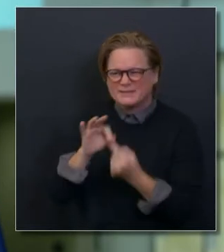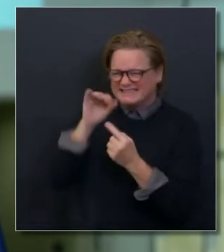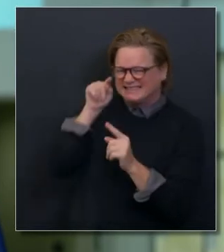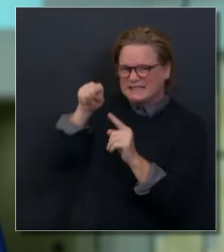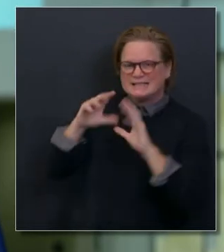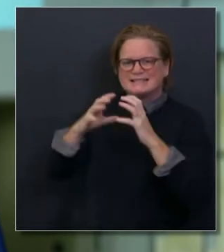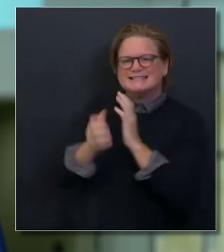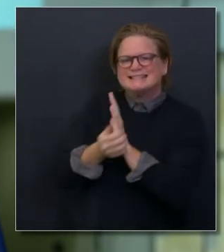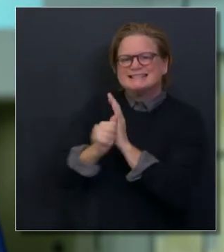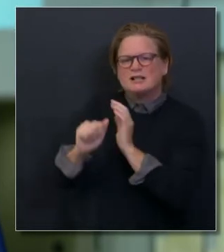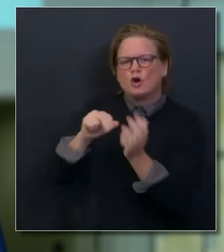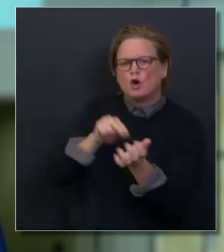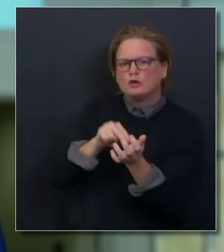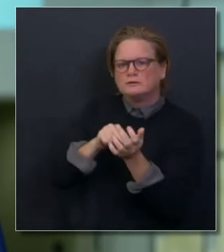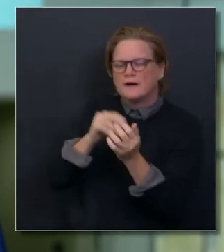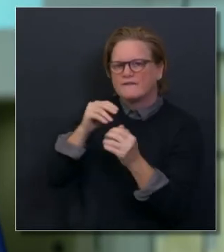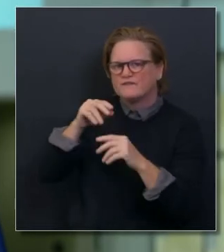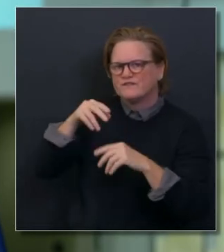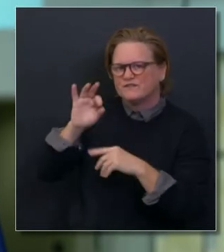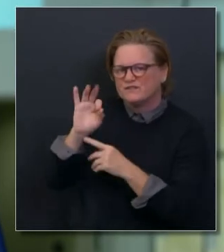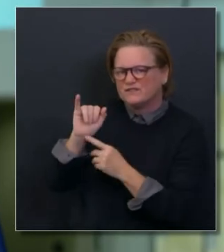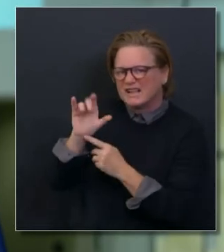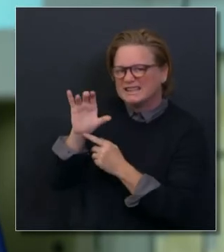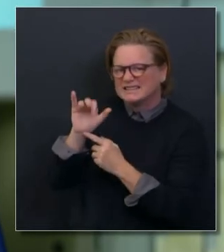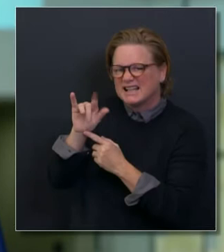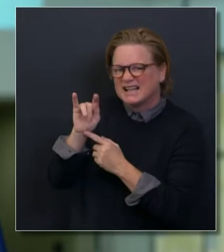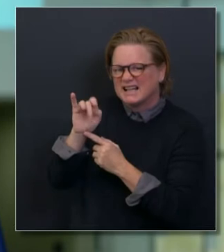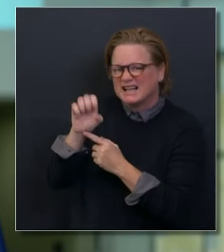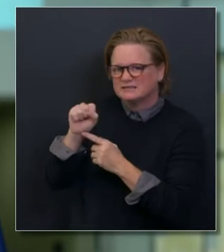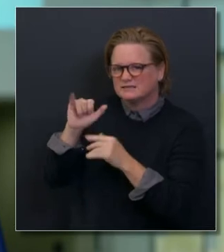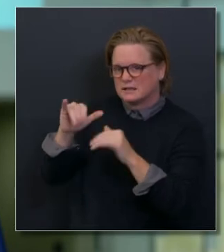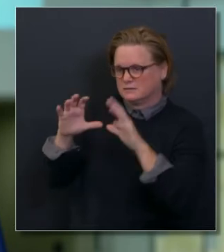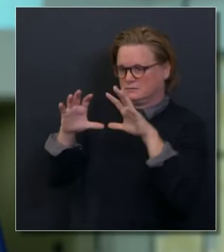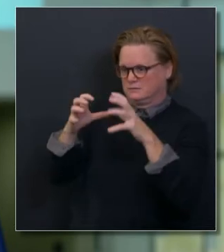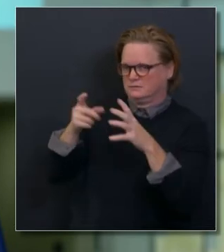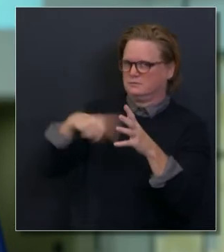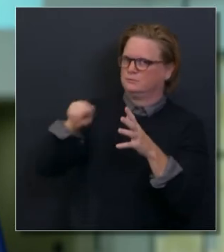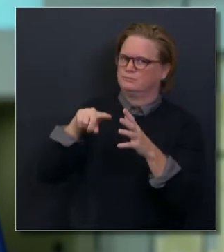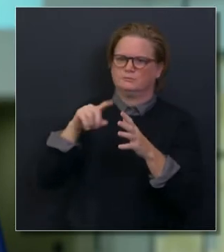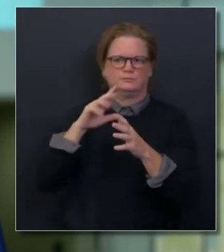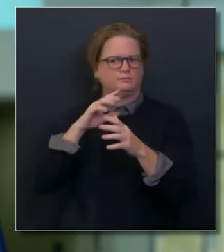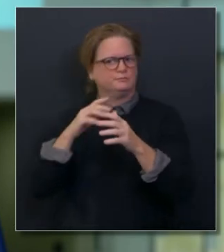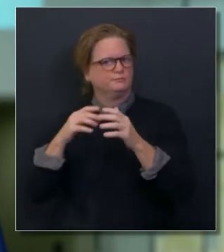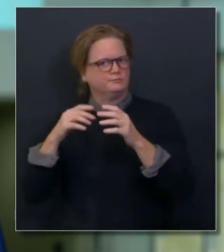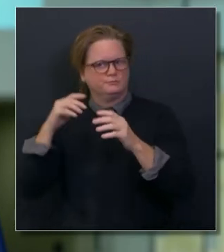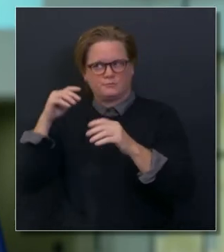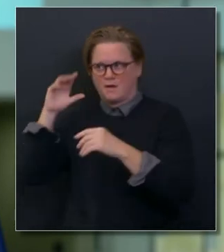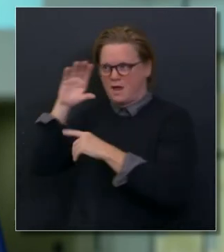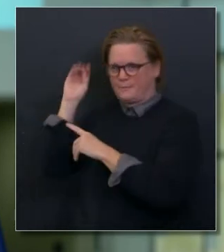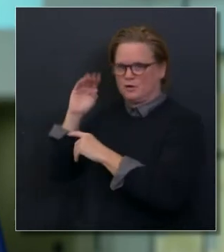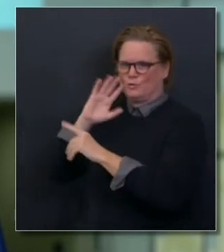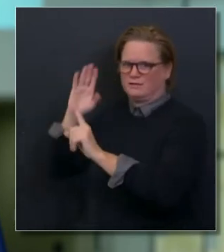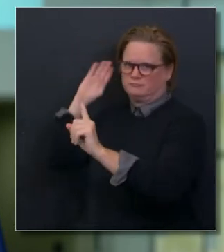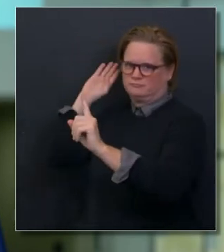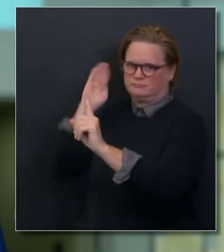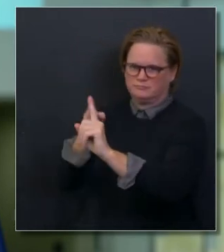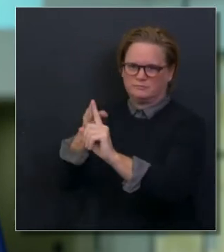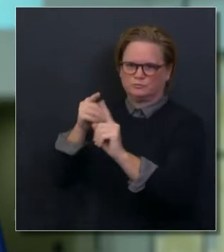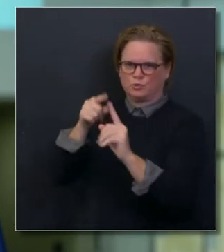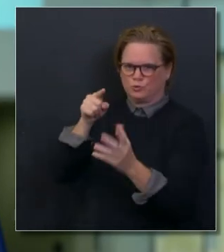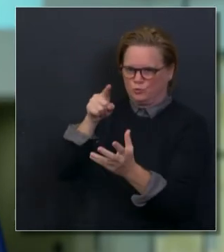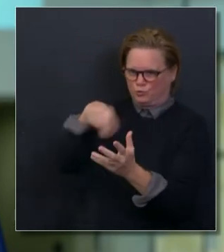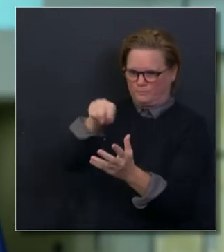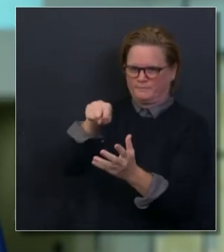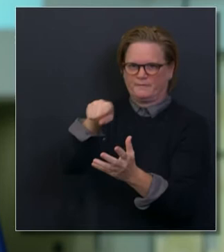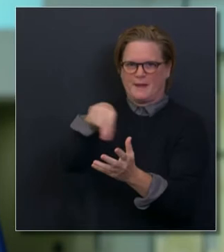de enfermería especializada. Es que ellos están recibiendo la vacuna directamente. Estamos confiados que van